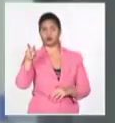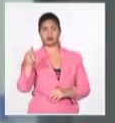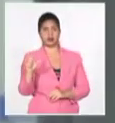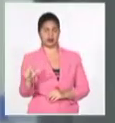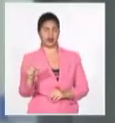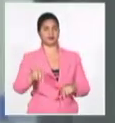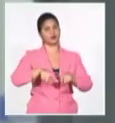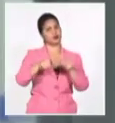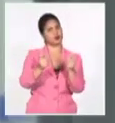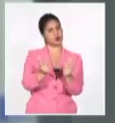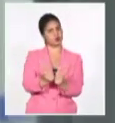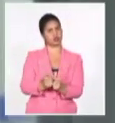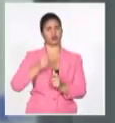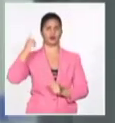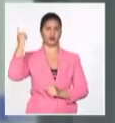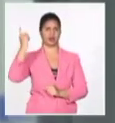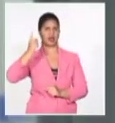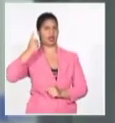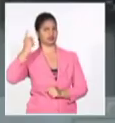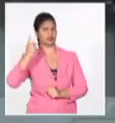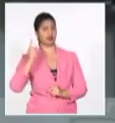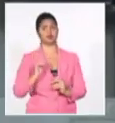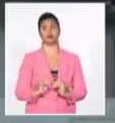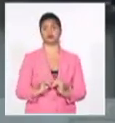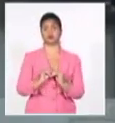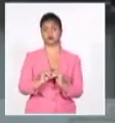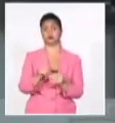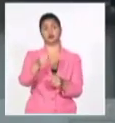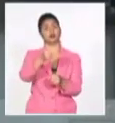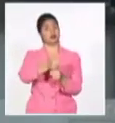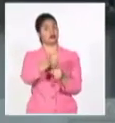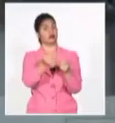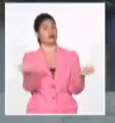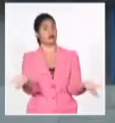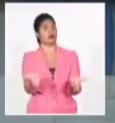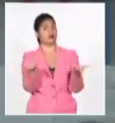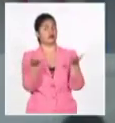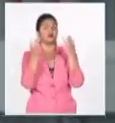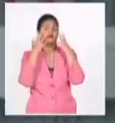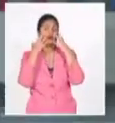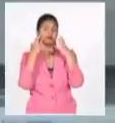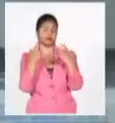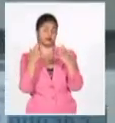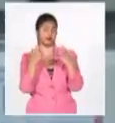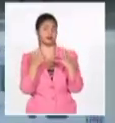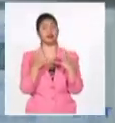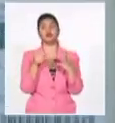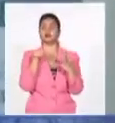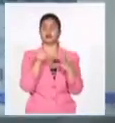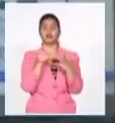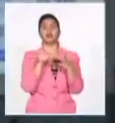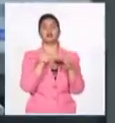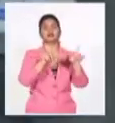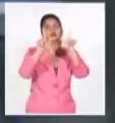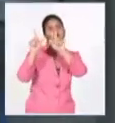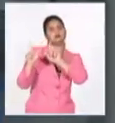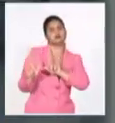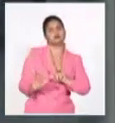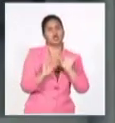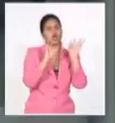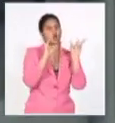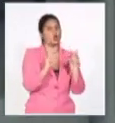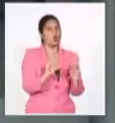Consejo Energético Nacional insistió en la importancia de las lecturas de los metros contadores como